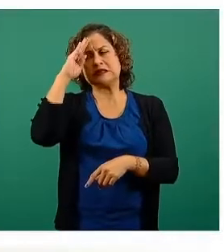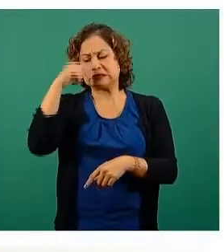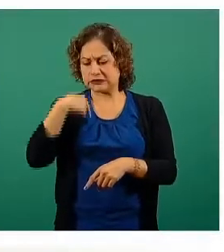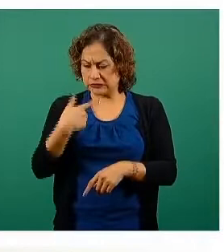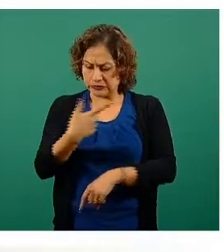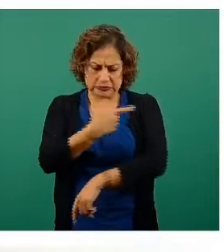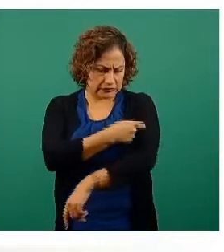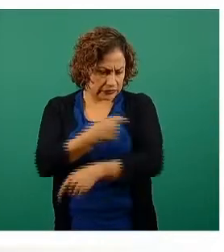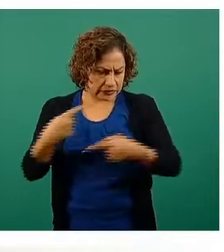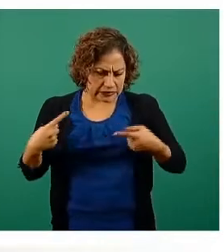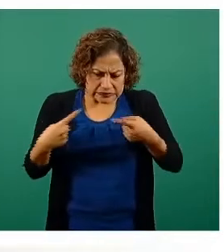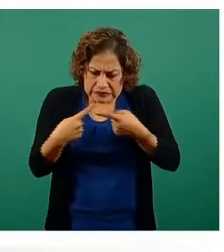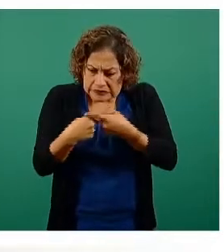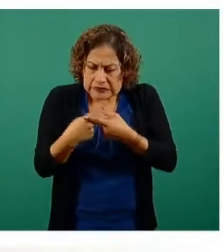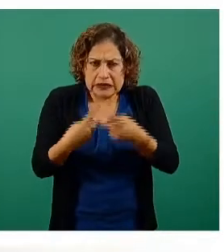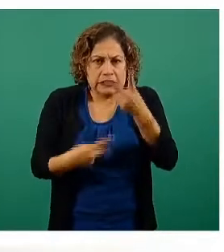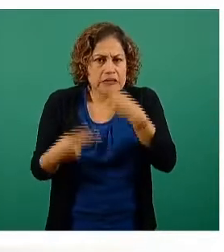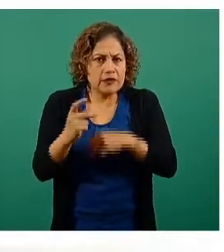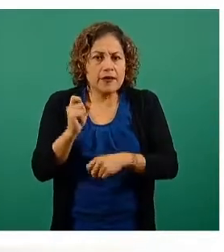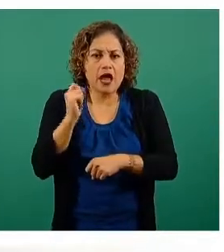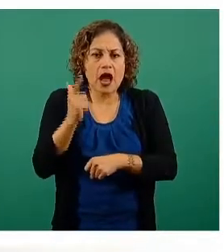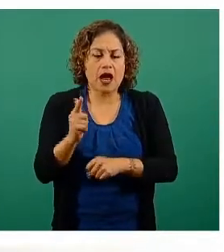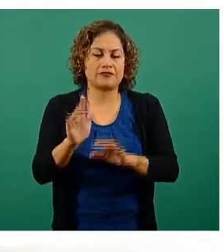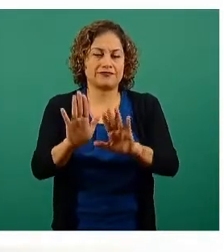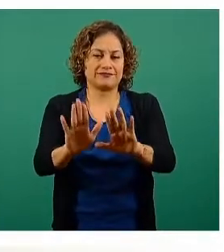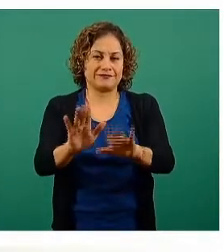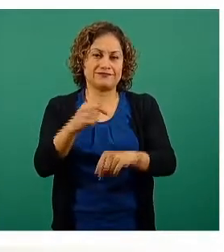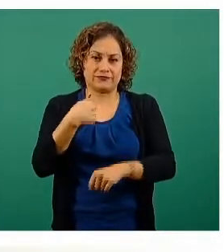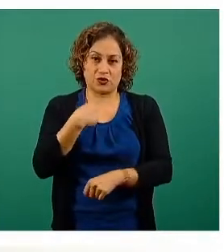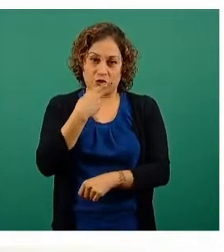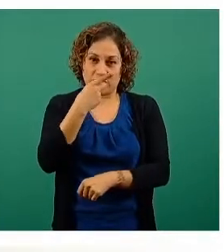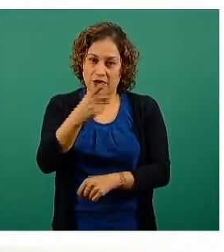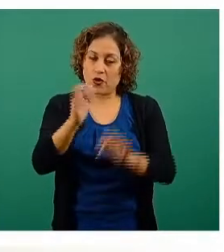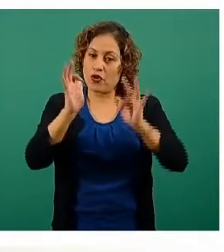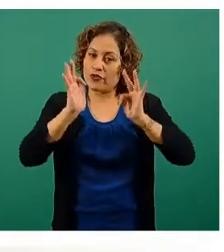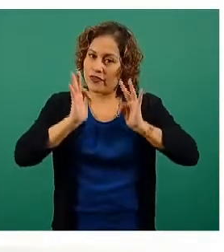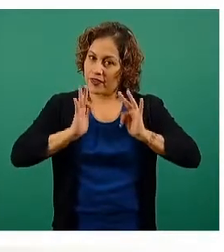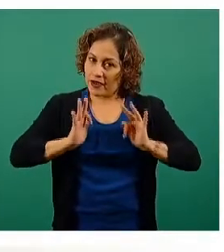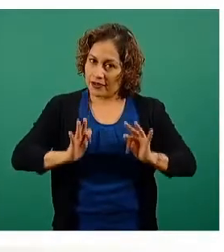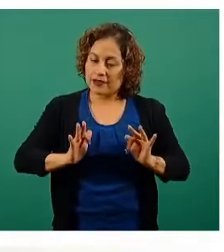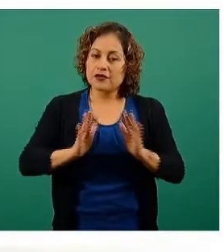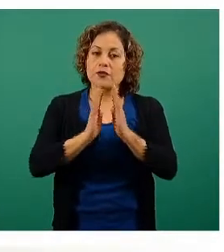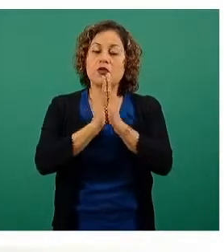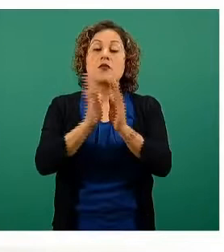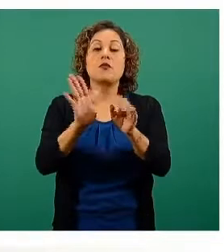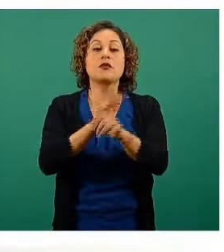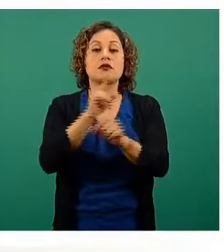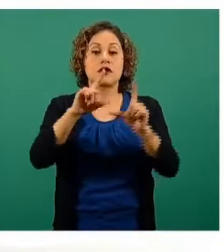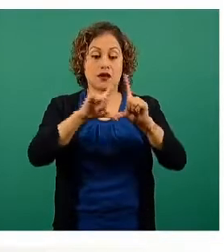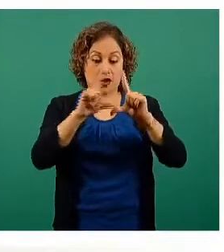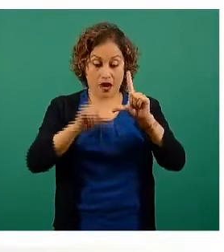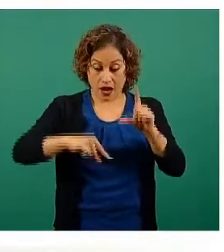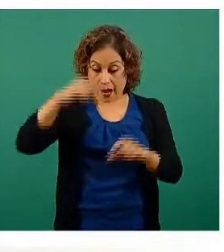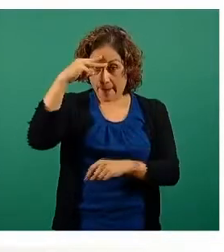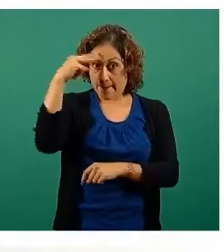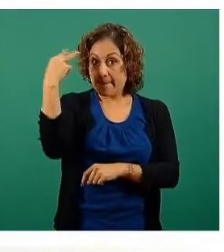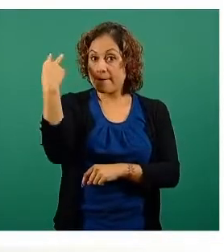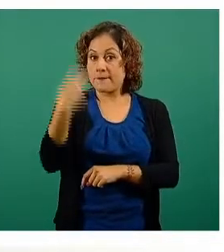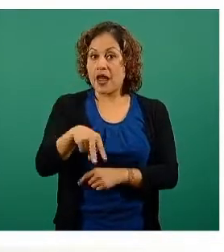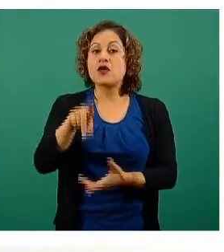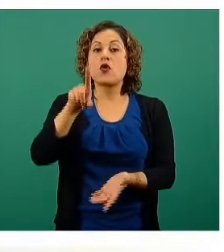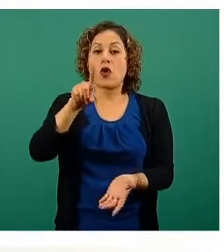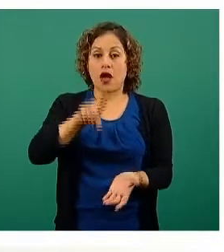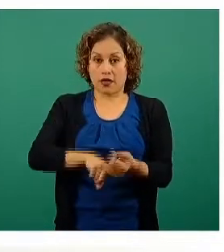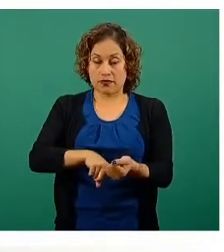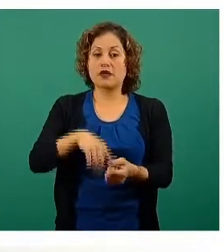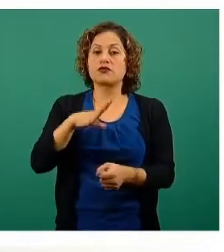no. Creo que tenemos que quedarnos tranquilos al saber que México es uno de los pocos países que cuenta con un sistema nacional de